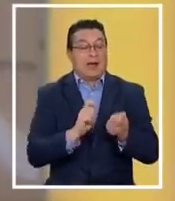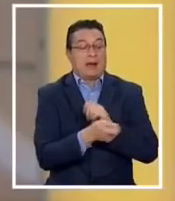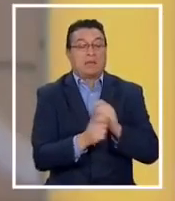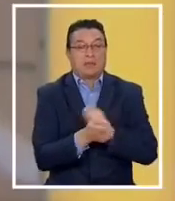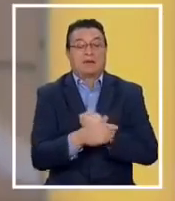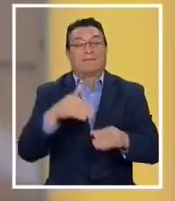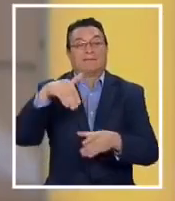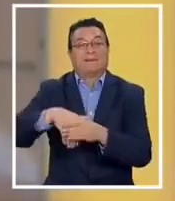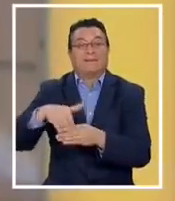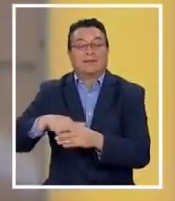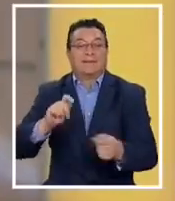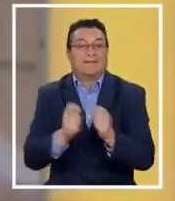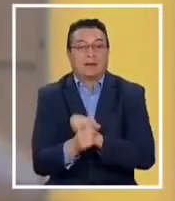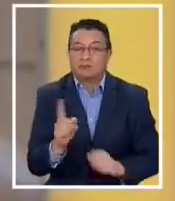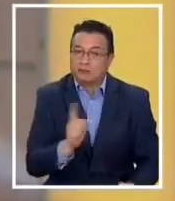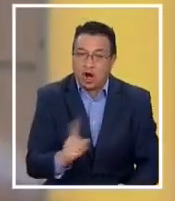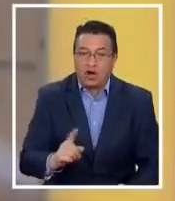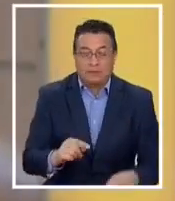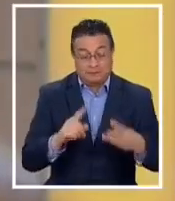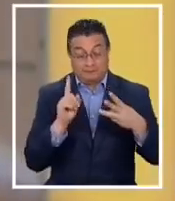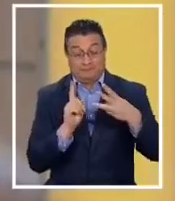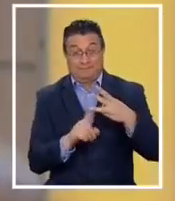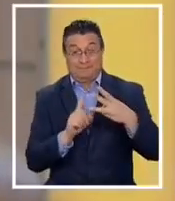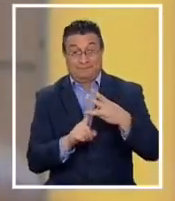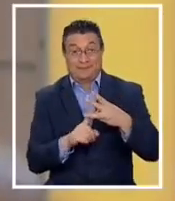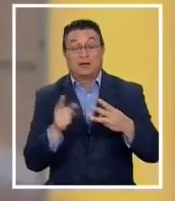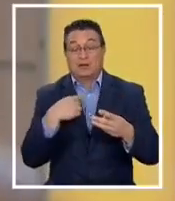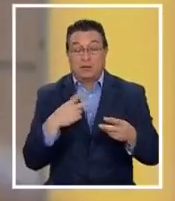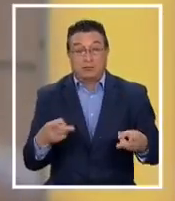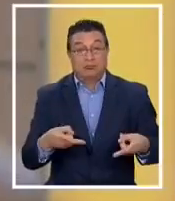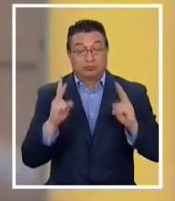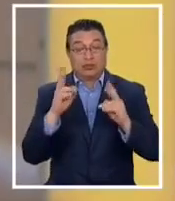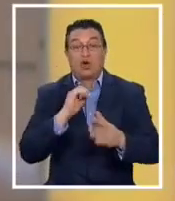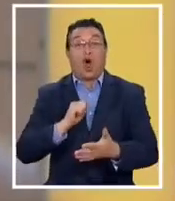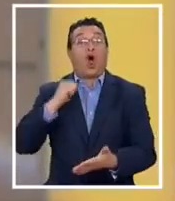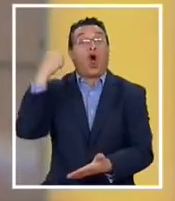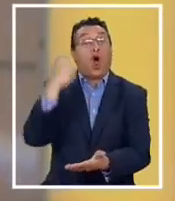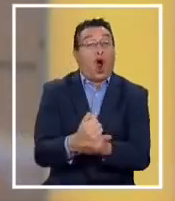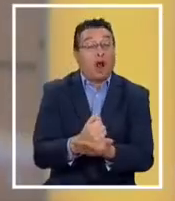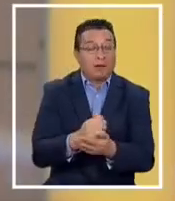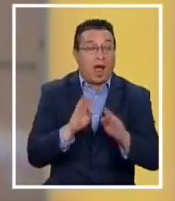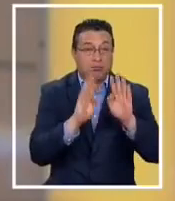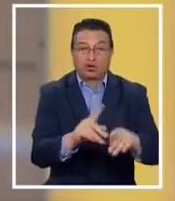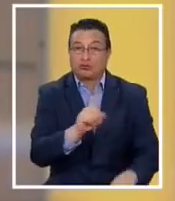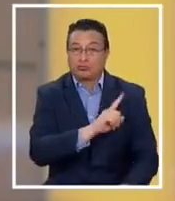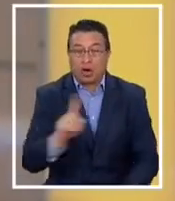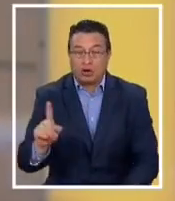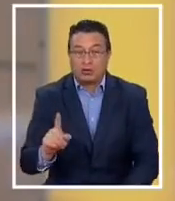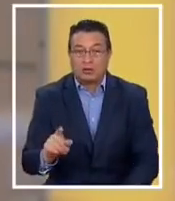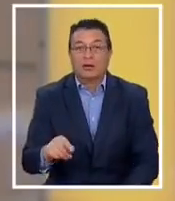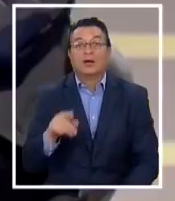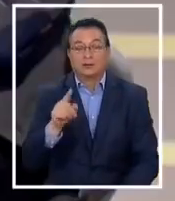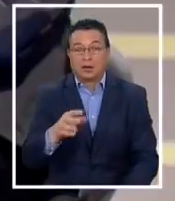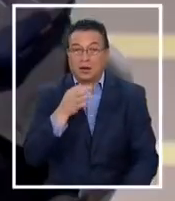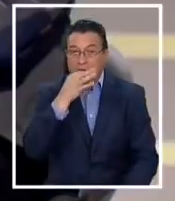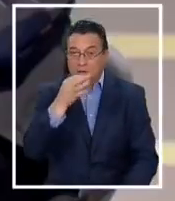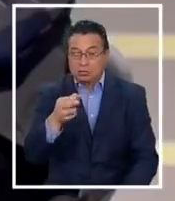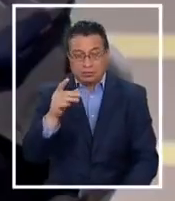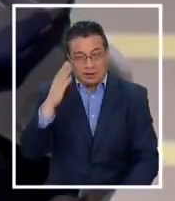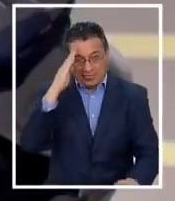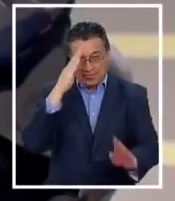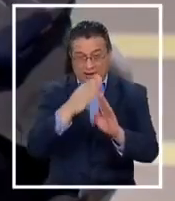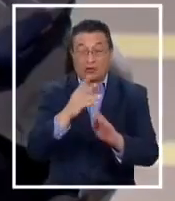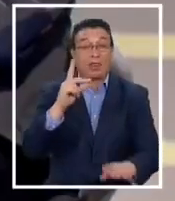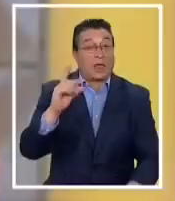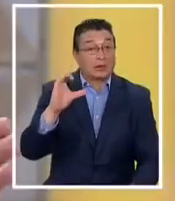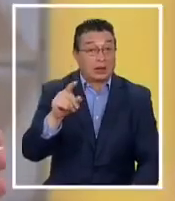electoral no tercero que nadie esté dispuesto apoyar un golpe estado todo esto son mensajes directos la mesa cristiana